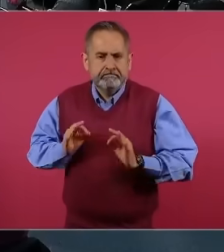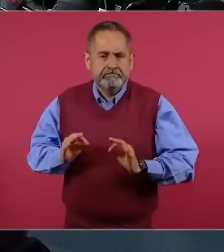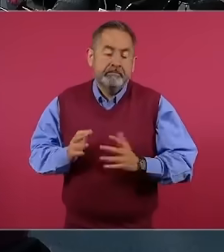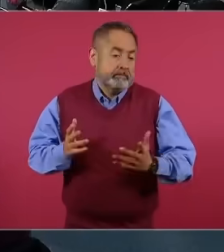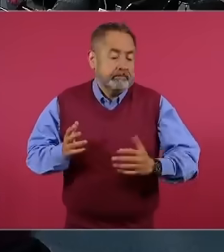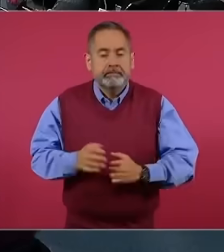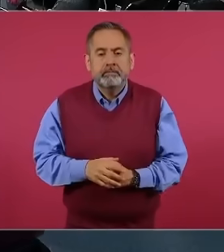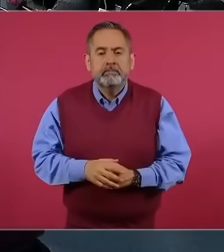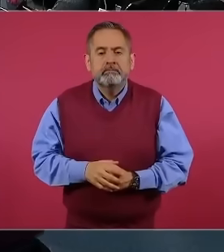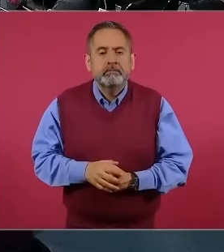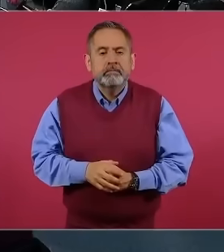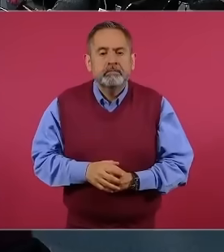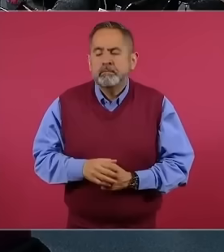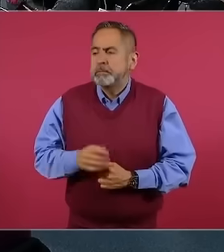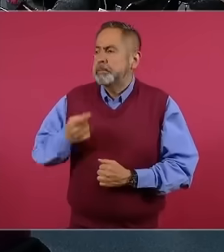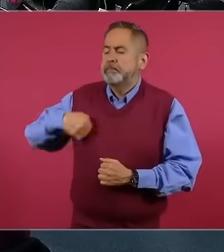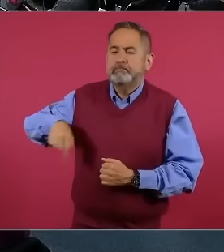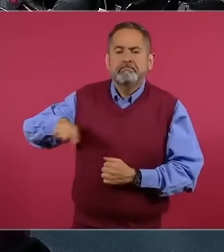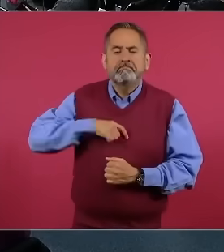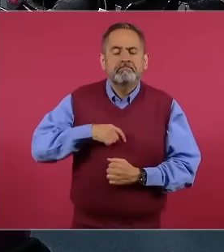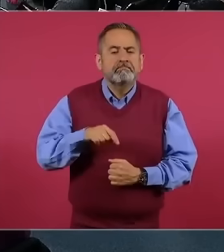Nosotros no